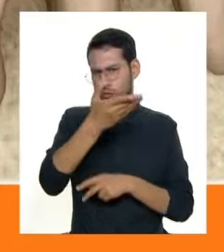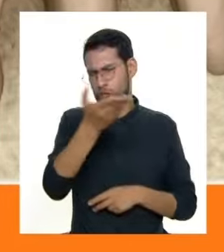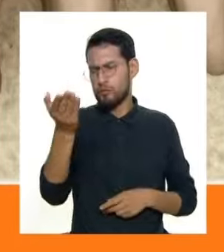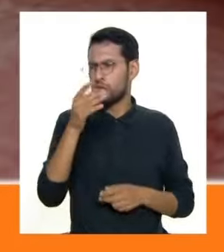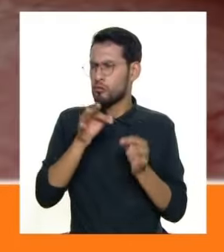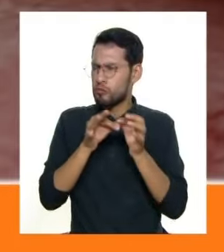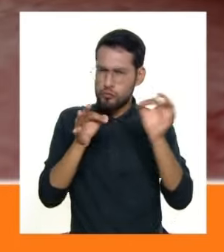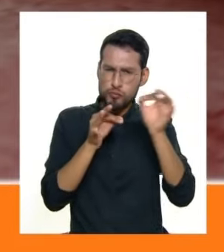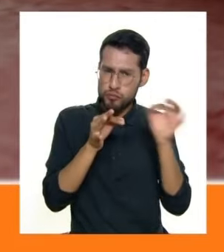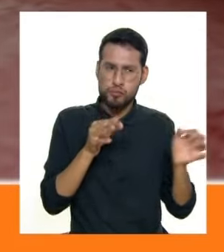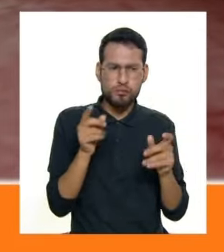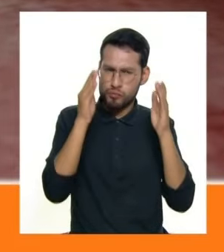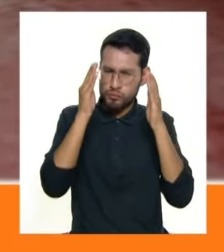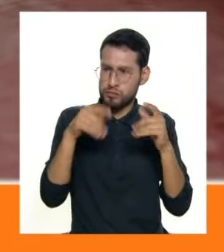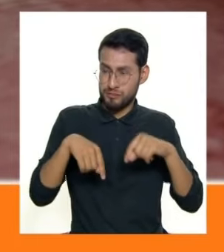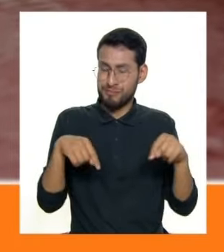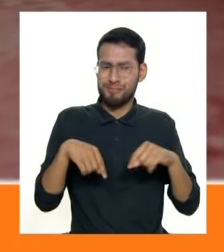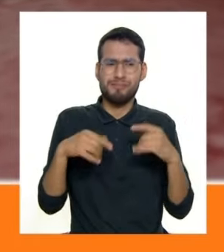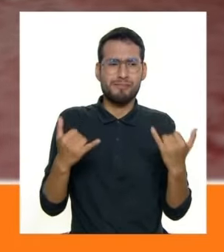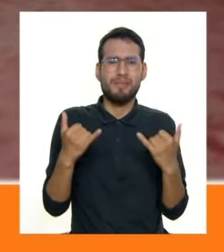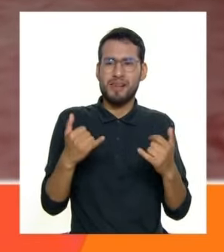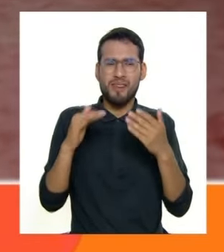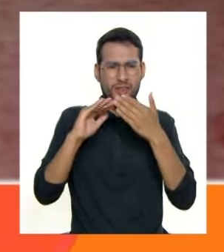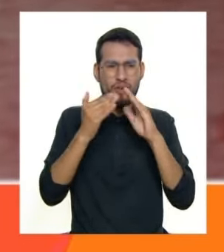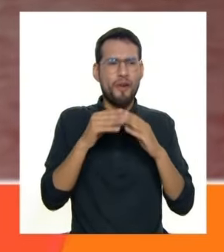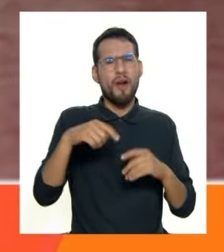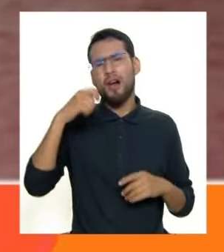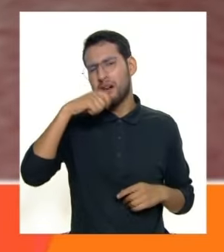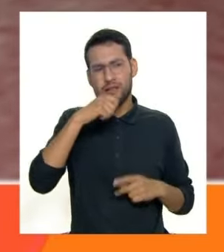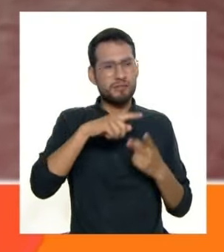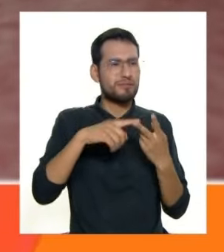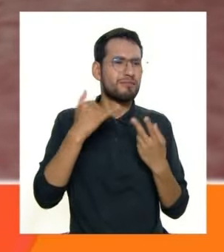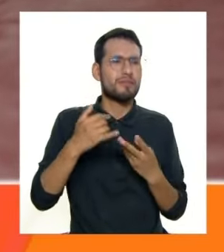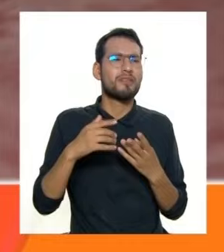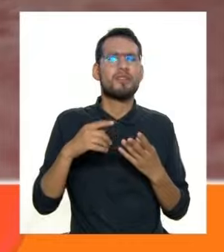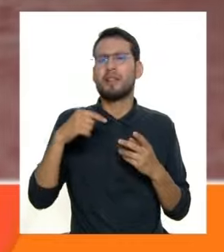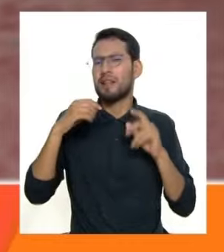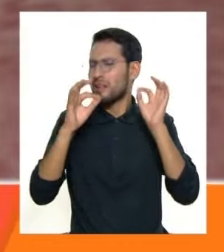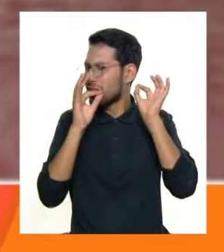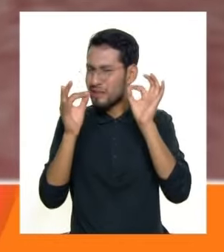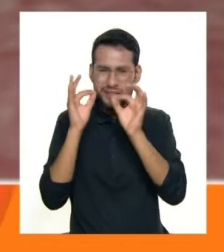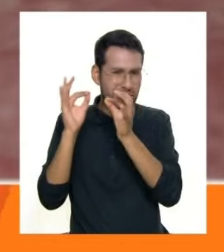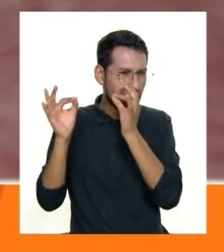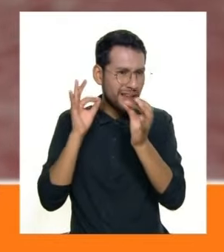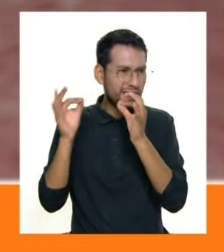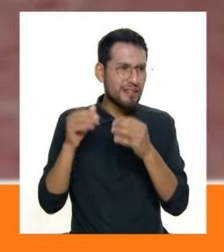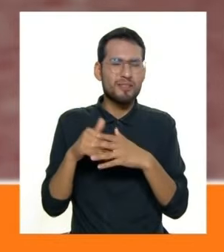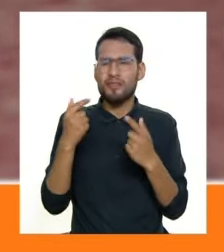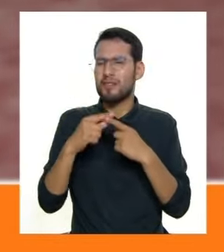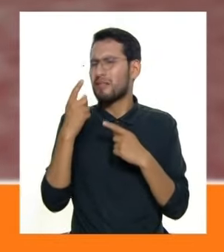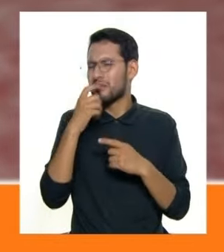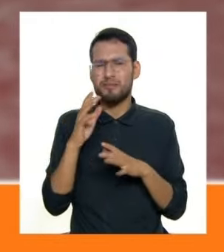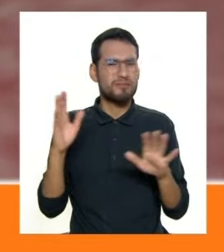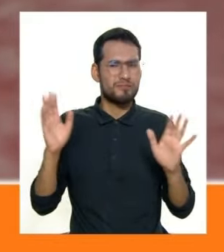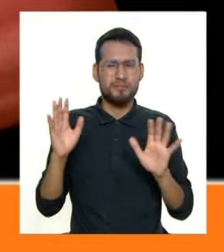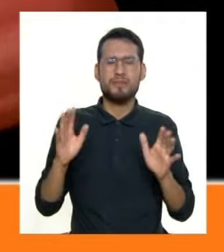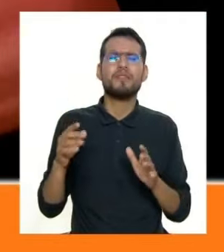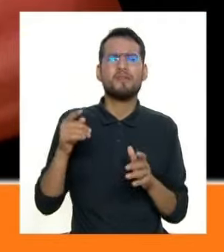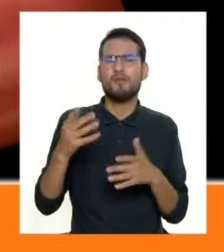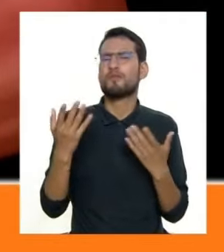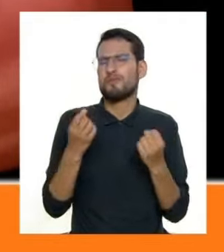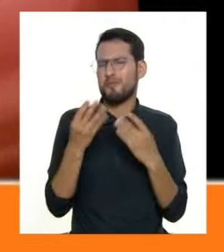rural? No enfocarnos en ese momento en el cepillo, que ahora te lo voy a preguntar, en el hilo dental, en este Waterpik o cosas que son